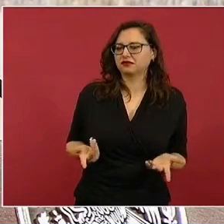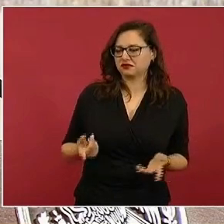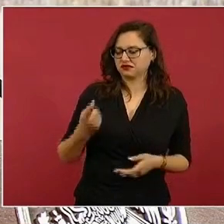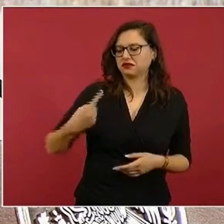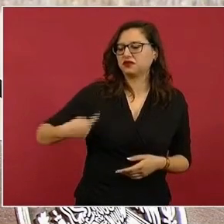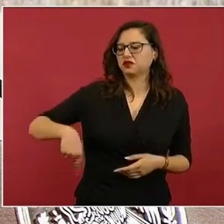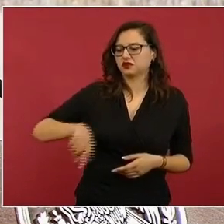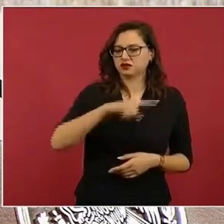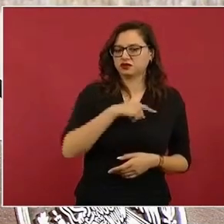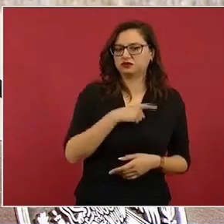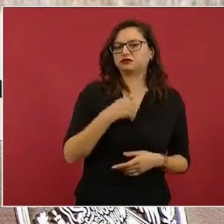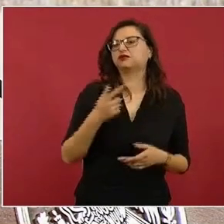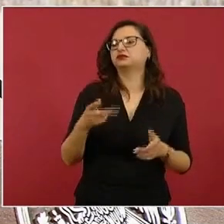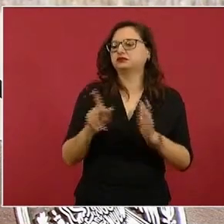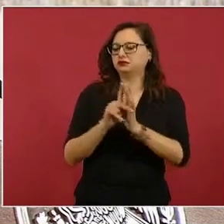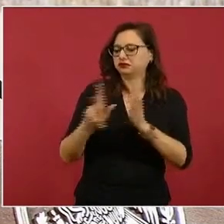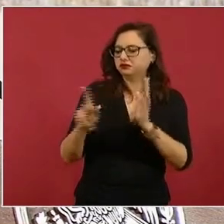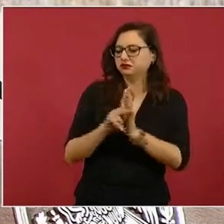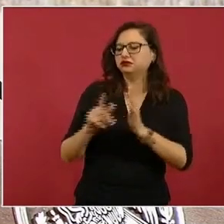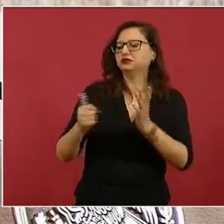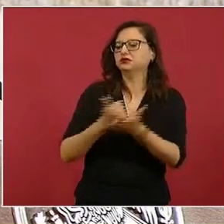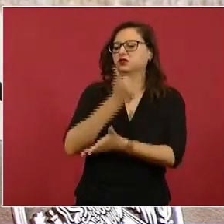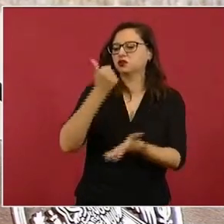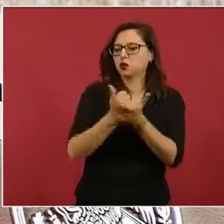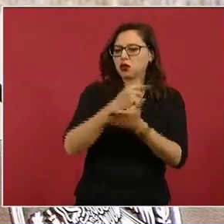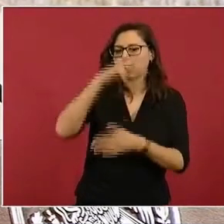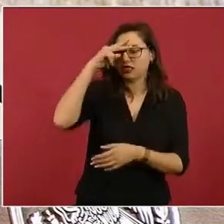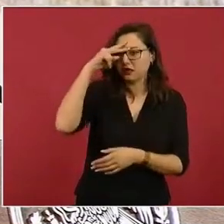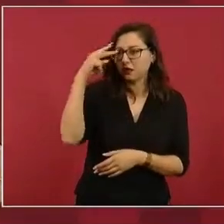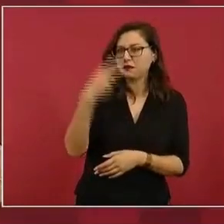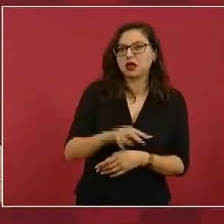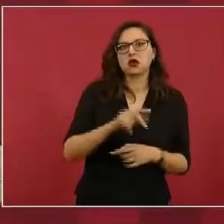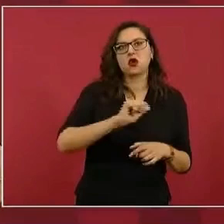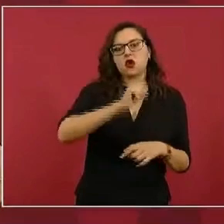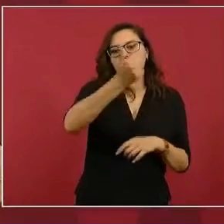los periódicos de la capital y los periódicos en